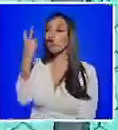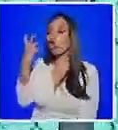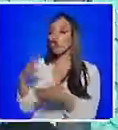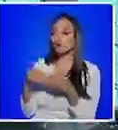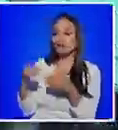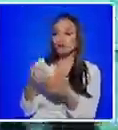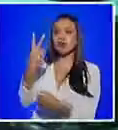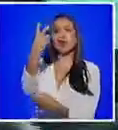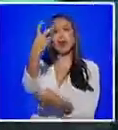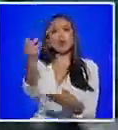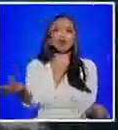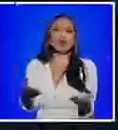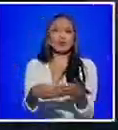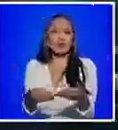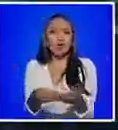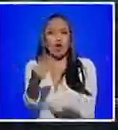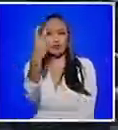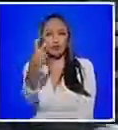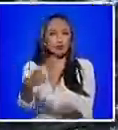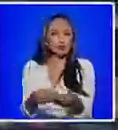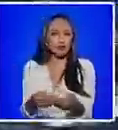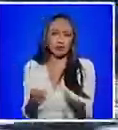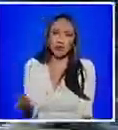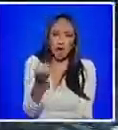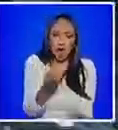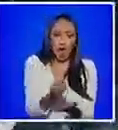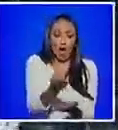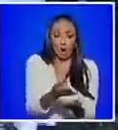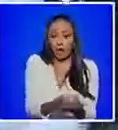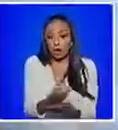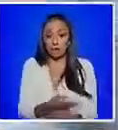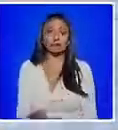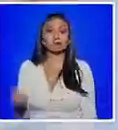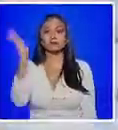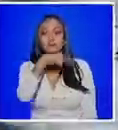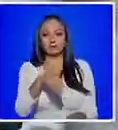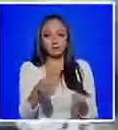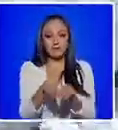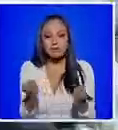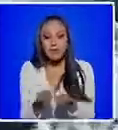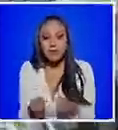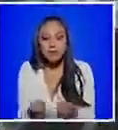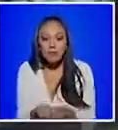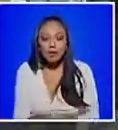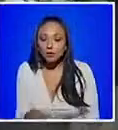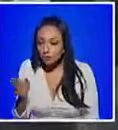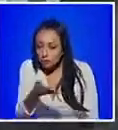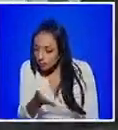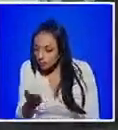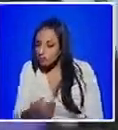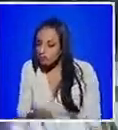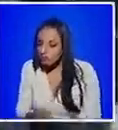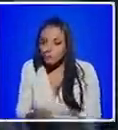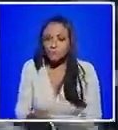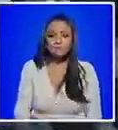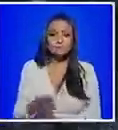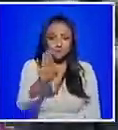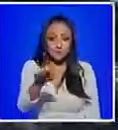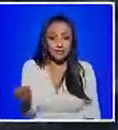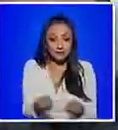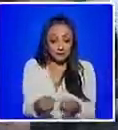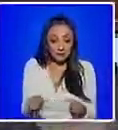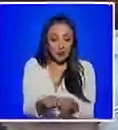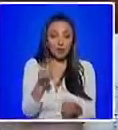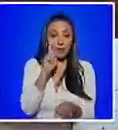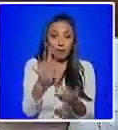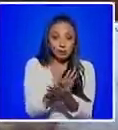$12. $12 dolaritos. Y usted puede ir comprando ya para... Y acá tenemos más calzado. A ver, mi vecina, buenas por días, favor. Sí. ¿Qué tiene? Tenemos